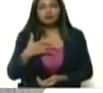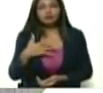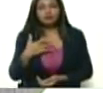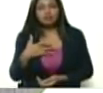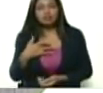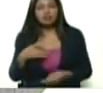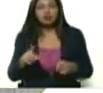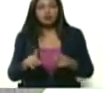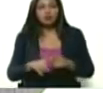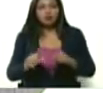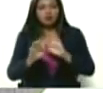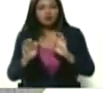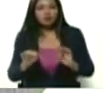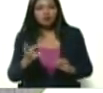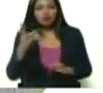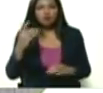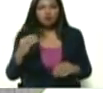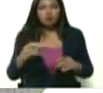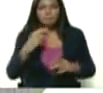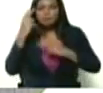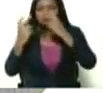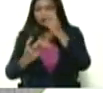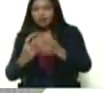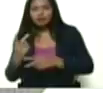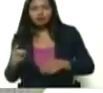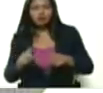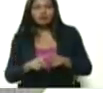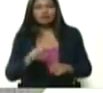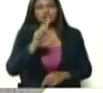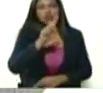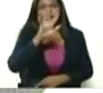se ha derivado un número a visitar de